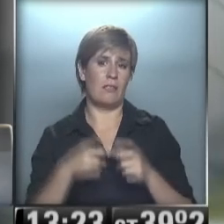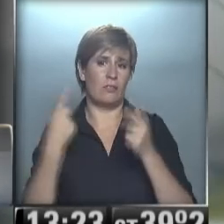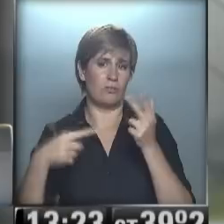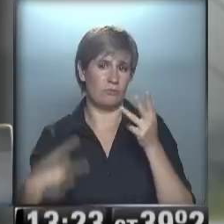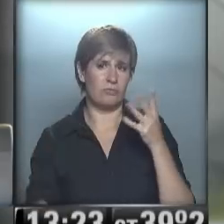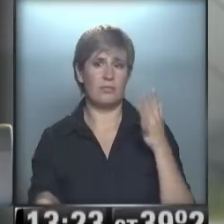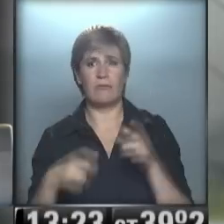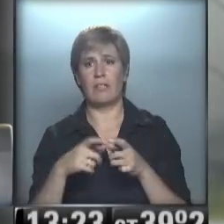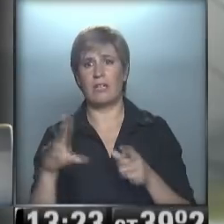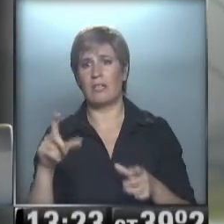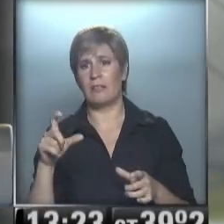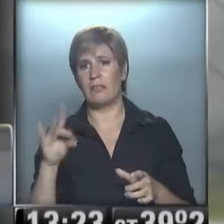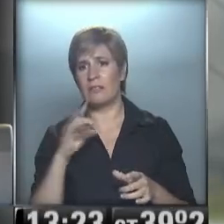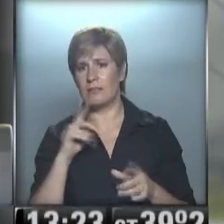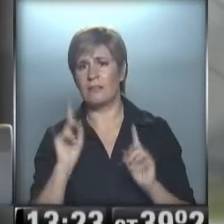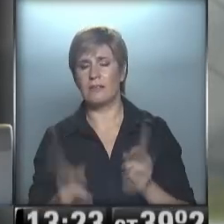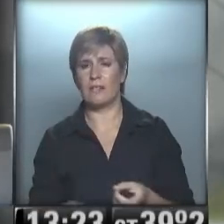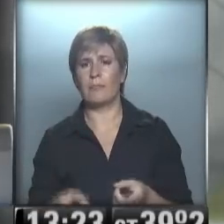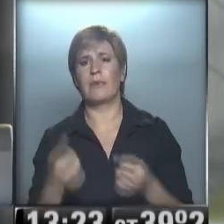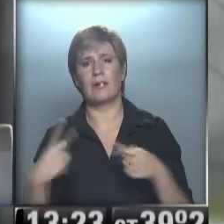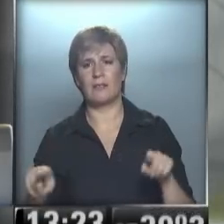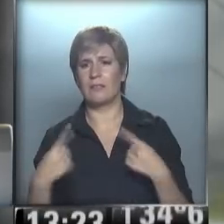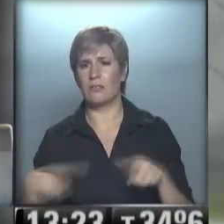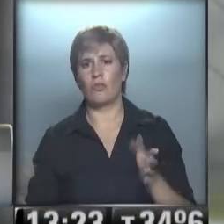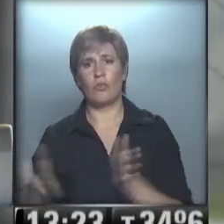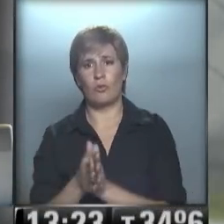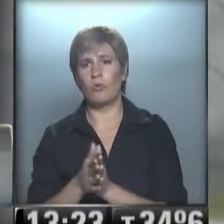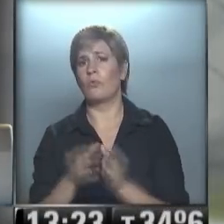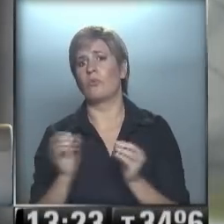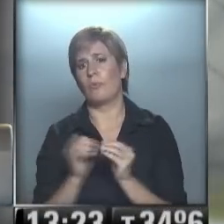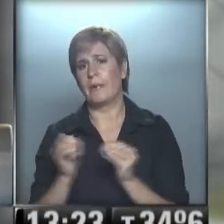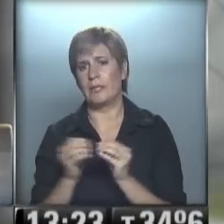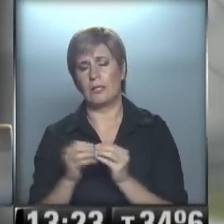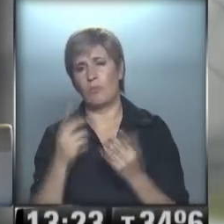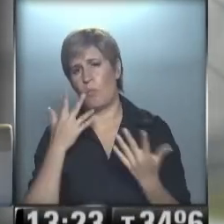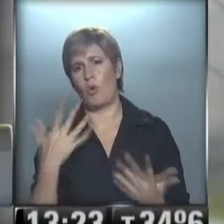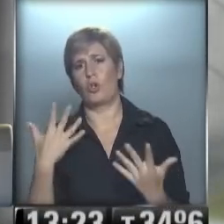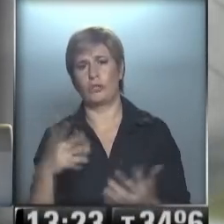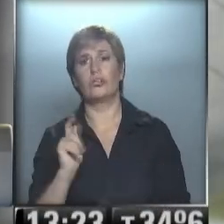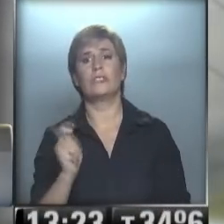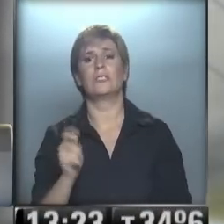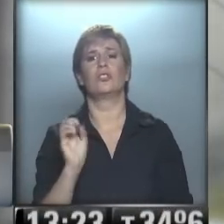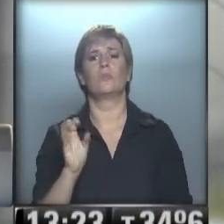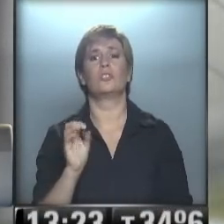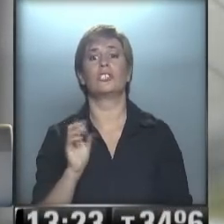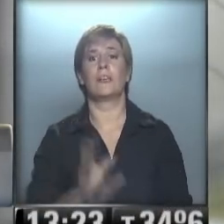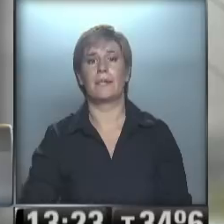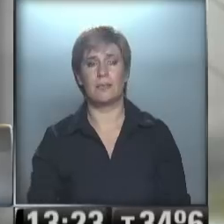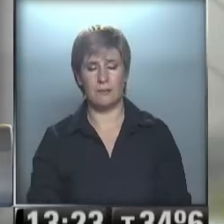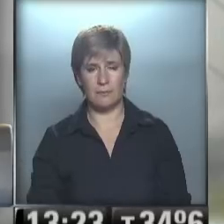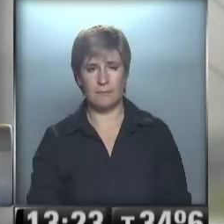diversas colaboraciones con Keith Jarrett, Chick Corea y otros grandes músicos. ¿Quién es este personaje? Bueno, los que